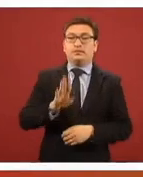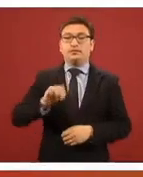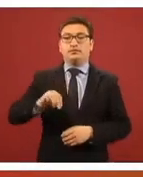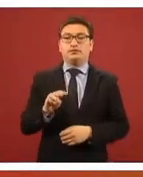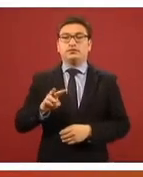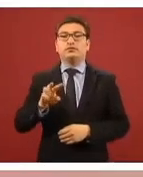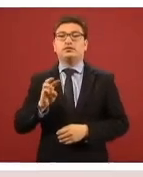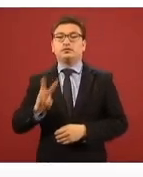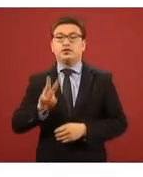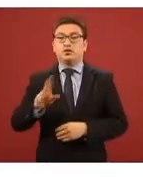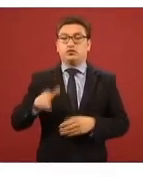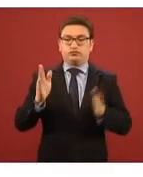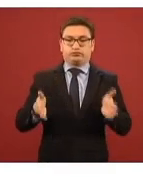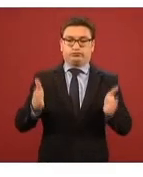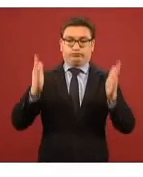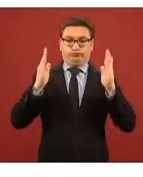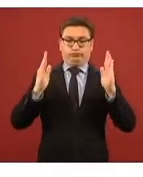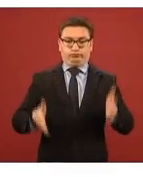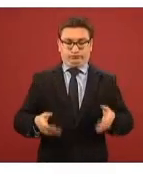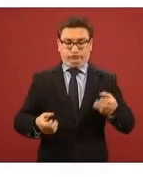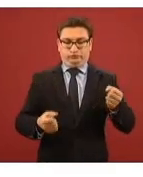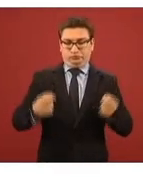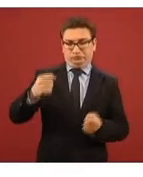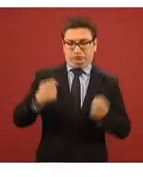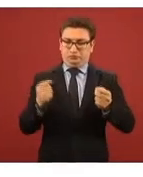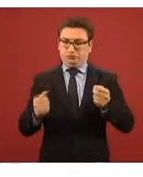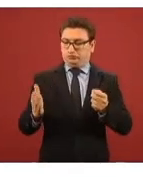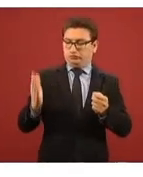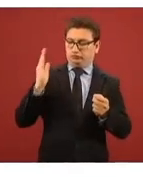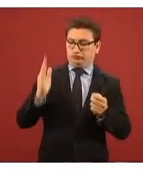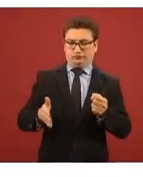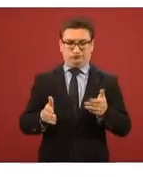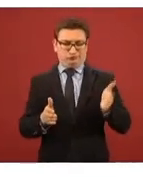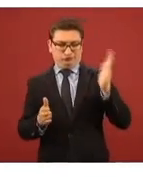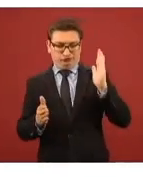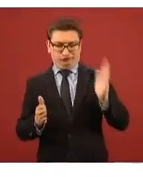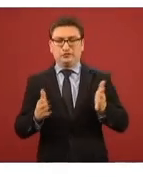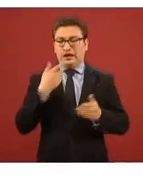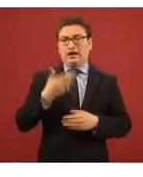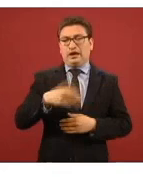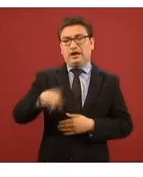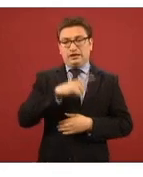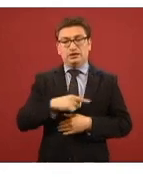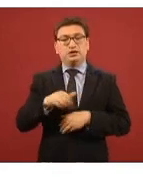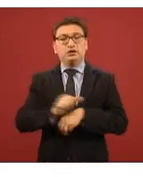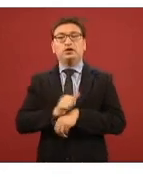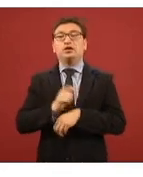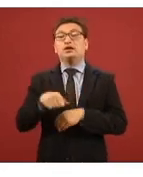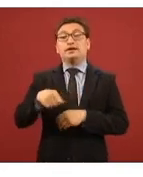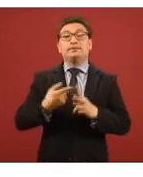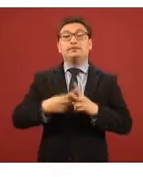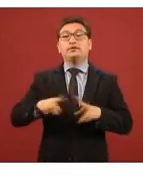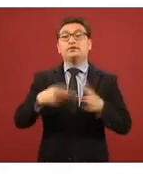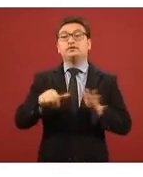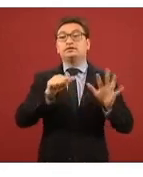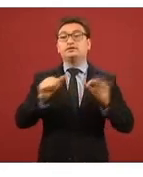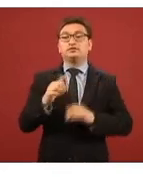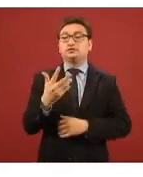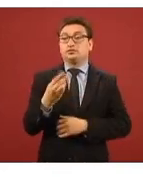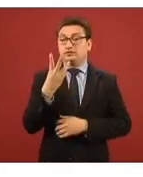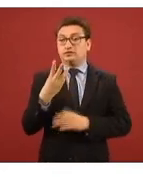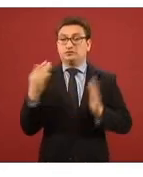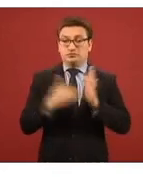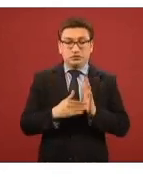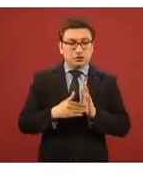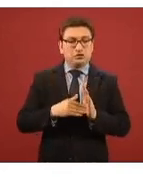llama alas de gaviota por cómo se eleva las puertas este este vehículo empezó en 653 mil pesos